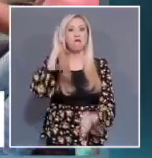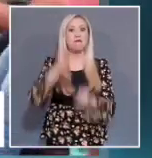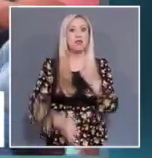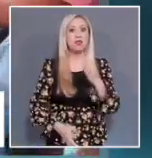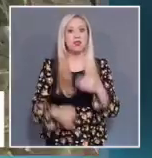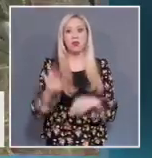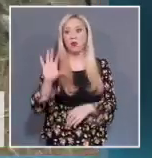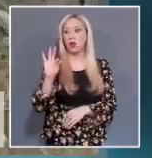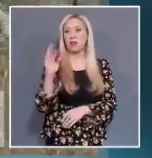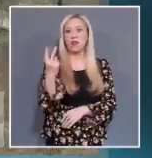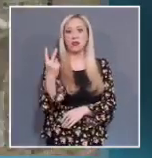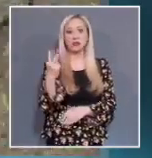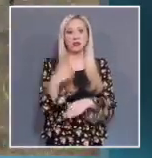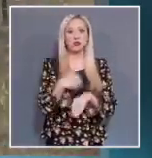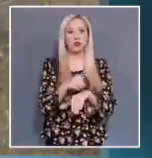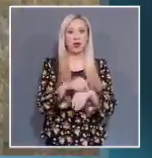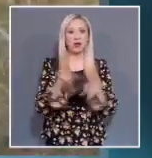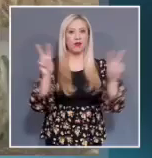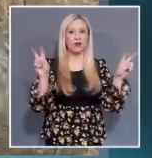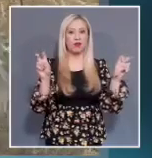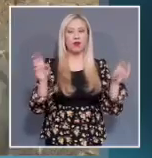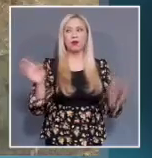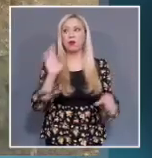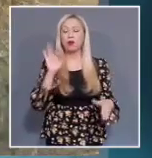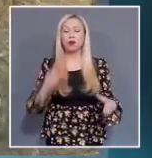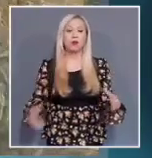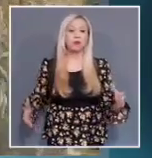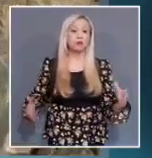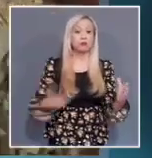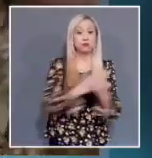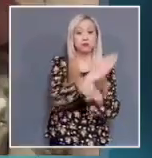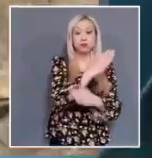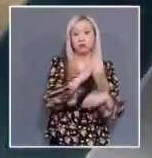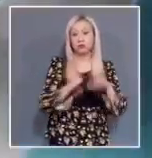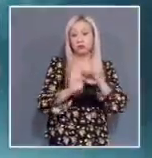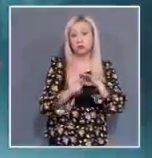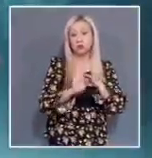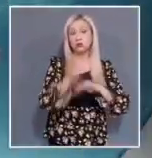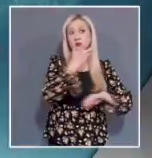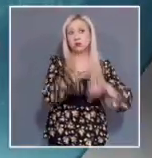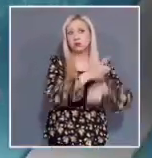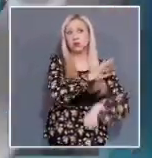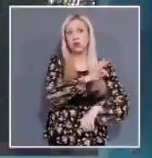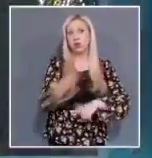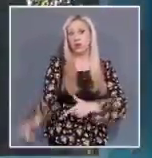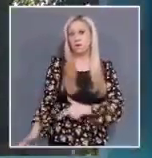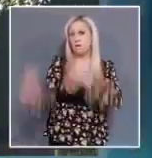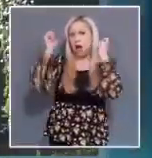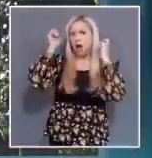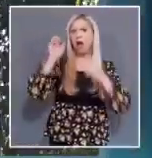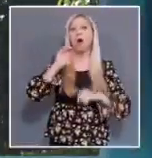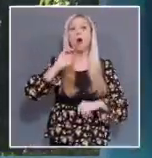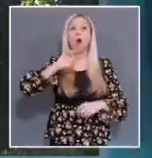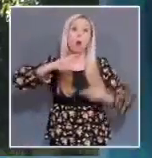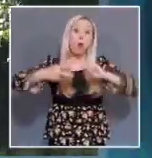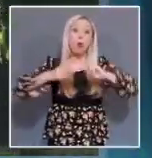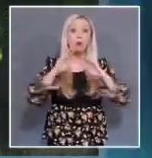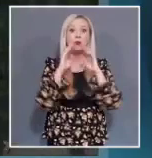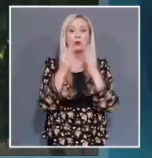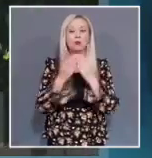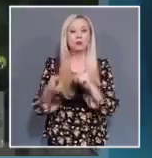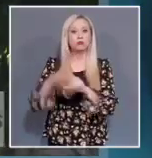deciden entrar de manera ilegal, además de que podrían ser víctimas de grupos criminales. La COFEPRIS